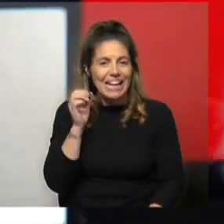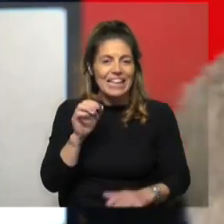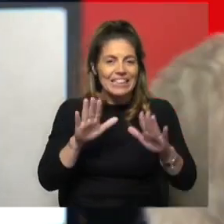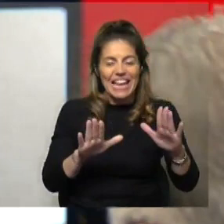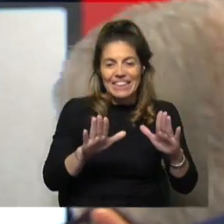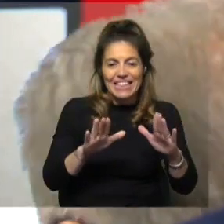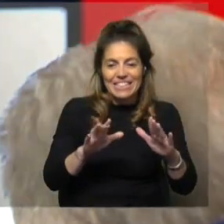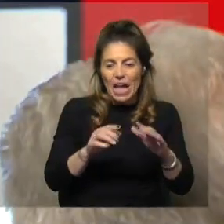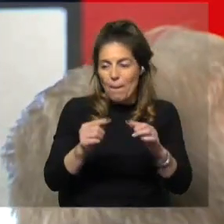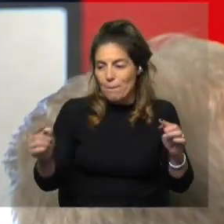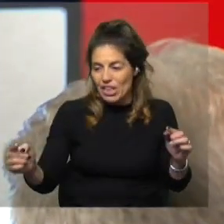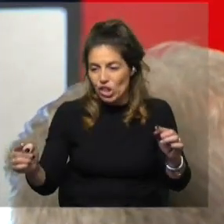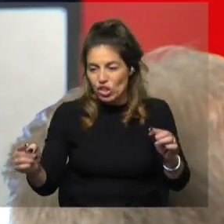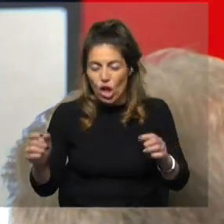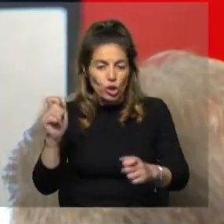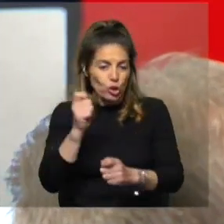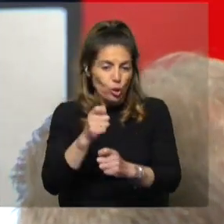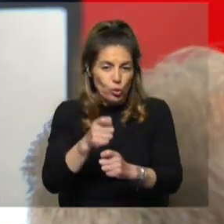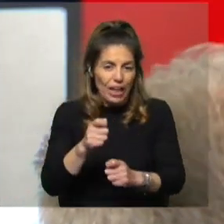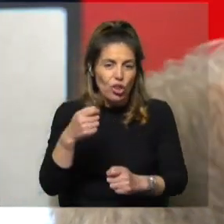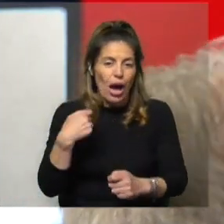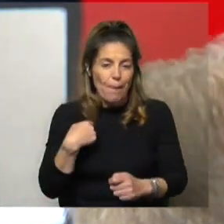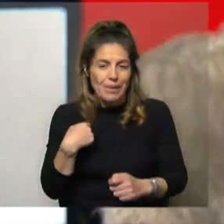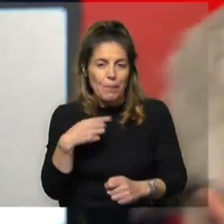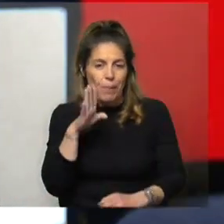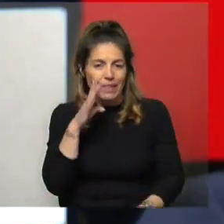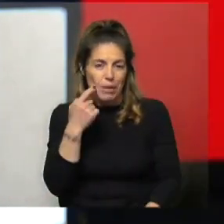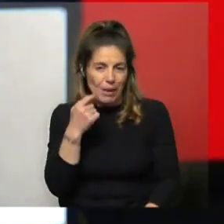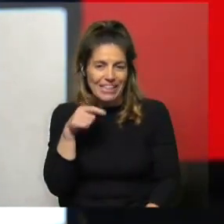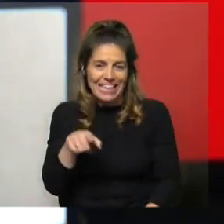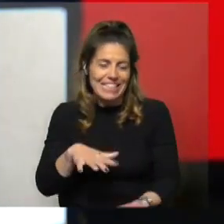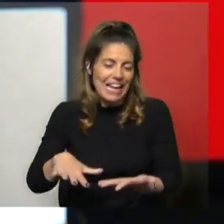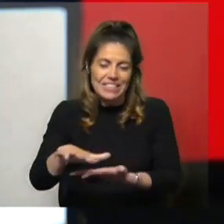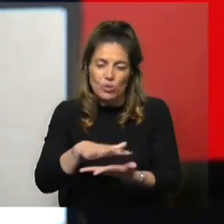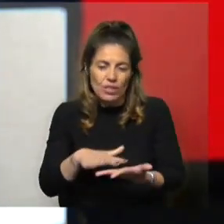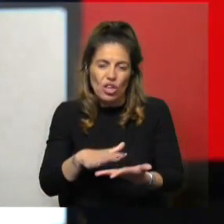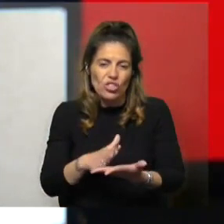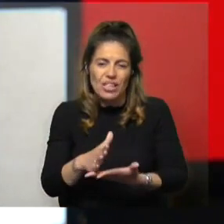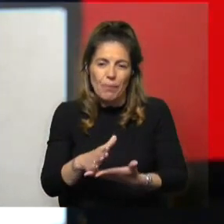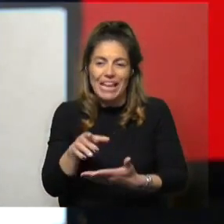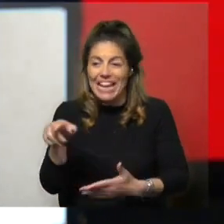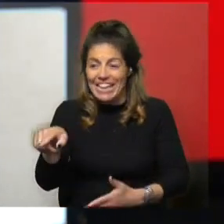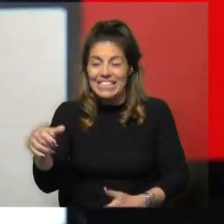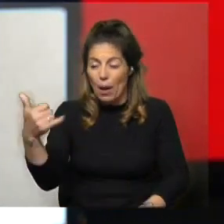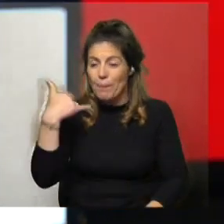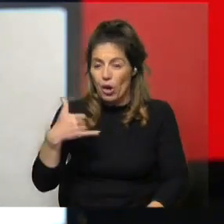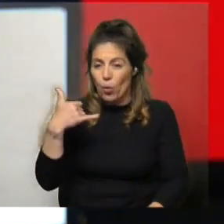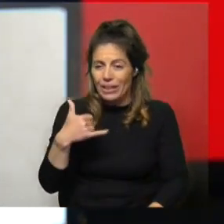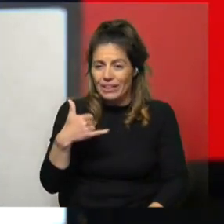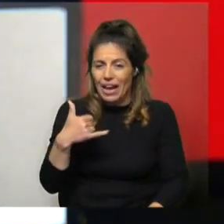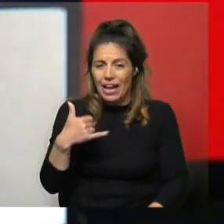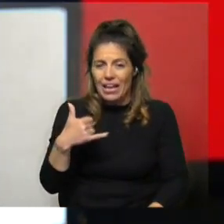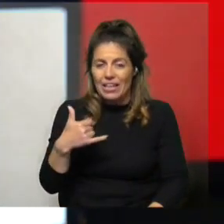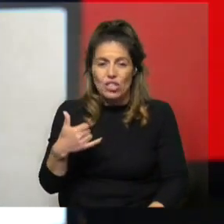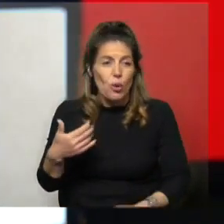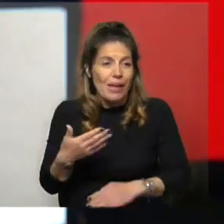torturando a mis viejos Y esa es la situación que vivió mi hermana cada vez que abrían la puerta ella me cuenta yo pedía por papá pedía por